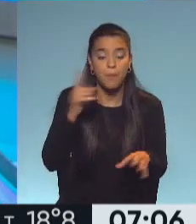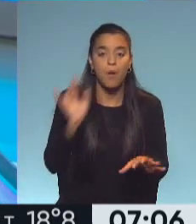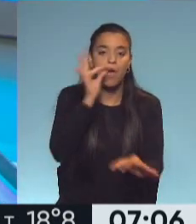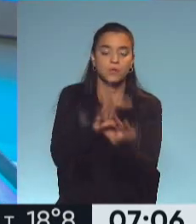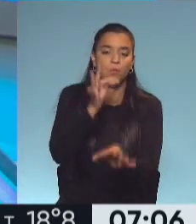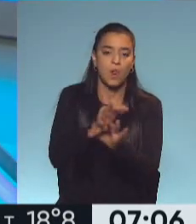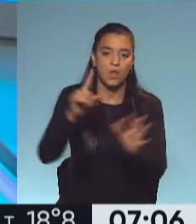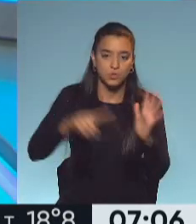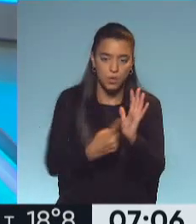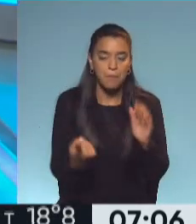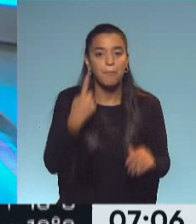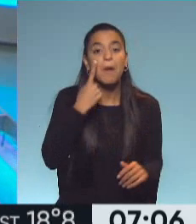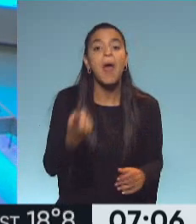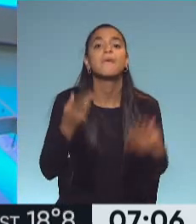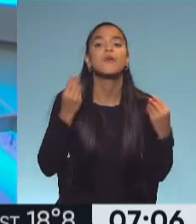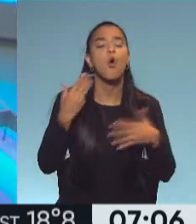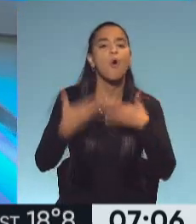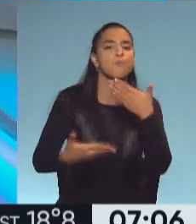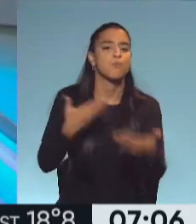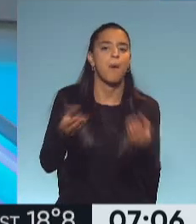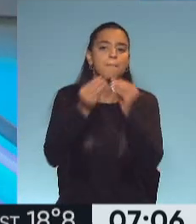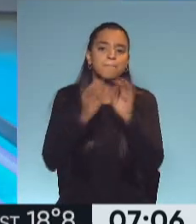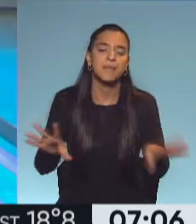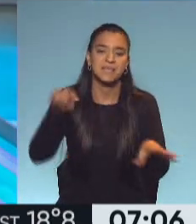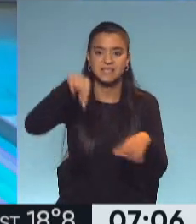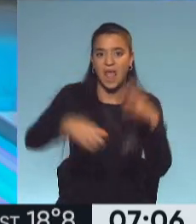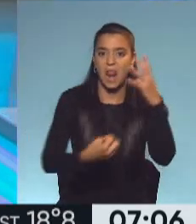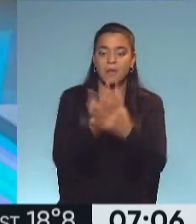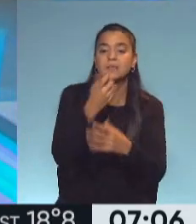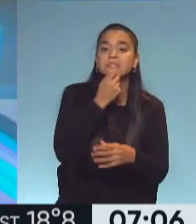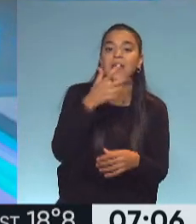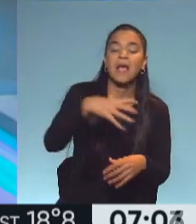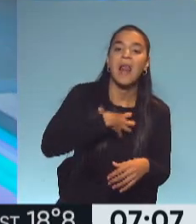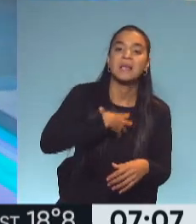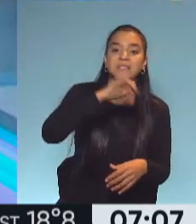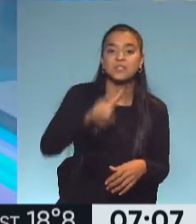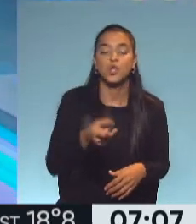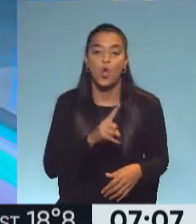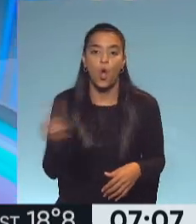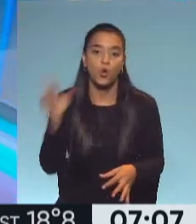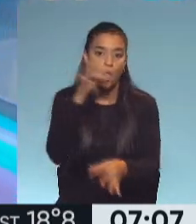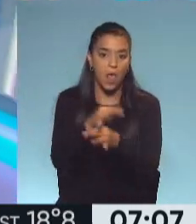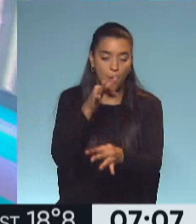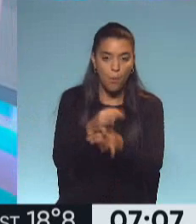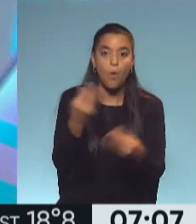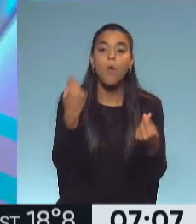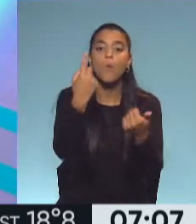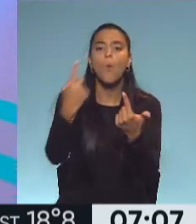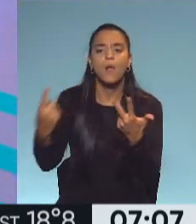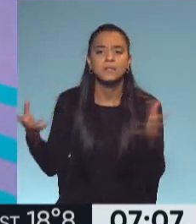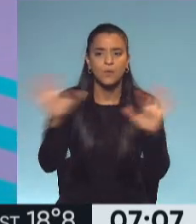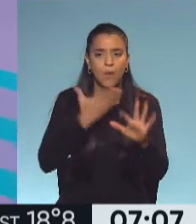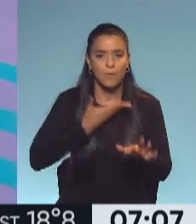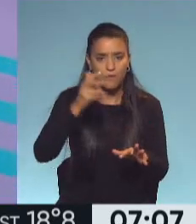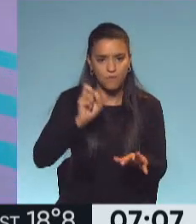de la Ciudad de Buenos Aires para ver cómo se está desarrollando el comienzo de la mañana y si hay o no clases presenciales en esos establecimientos. ¿En cuáles? La saludamos a